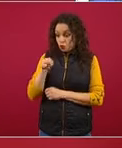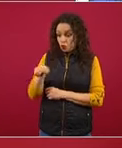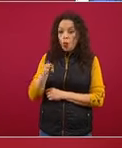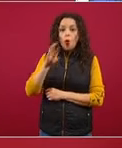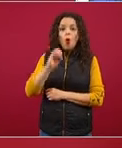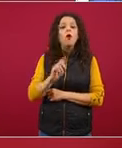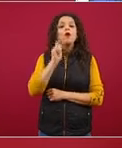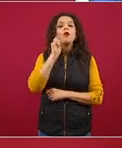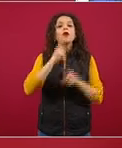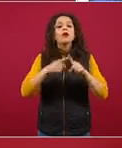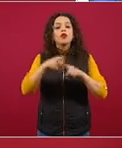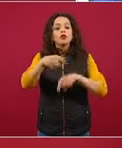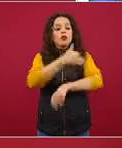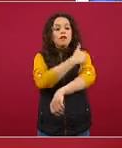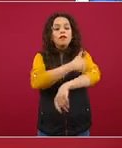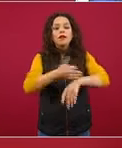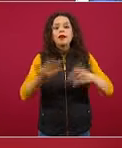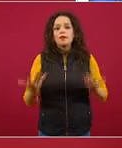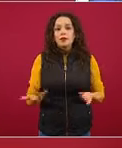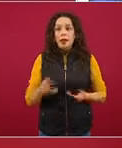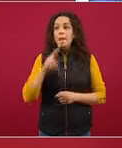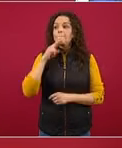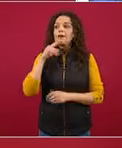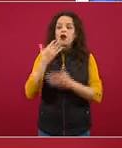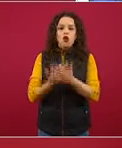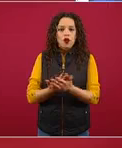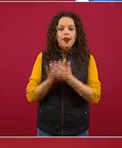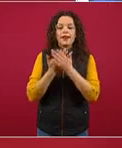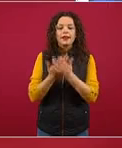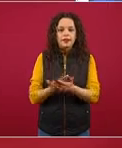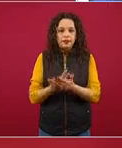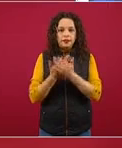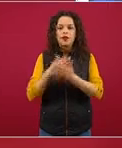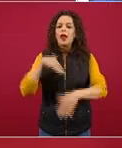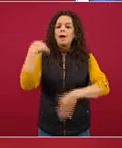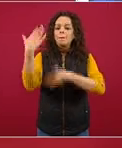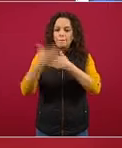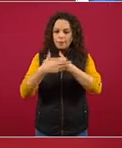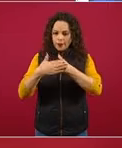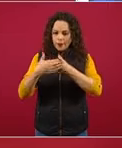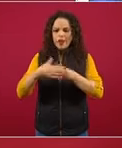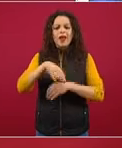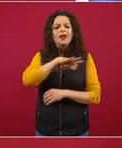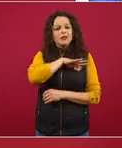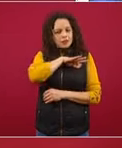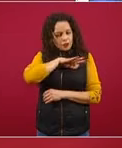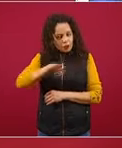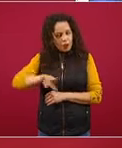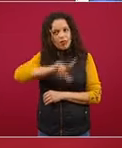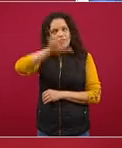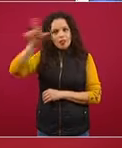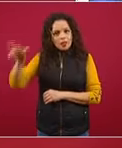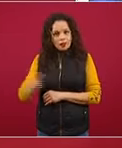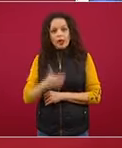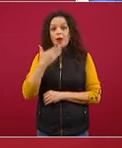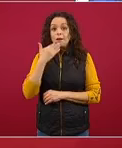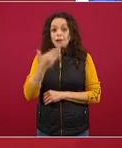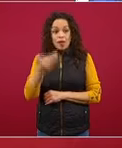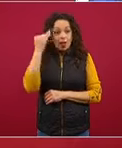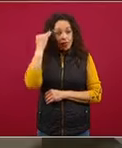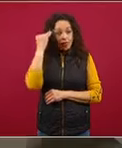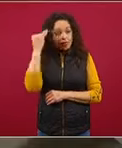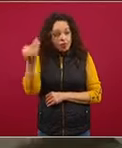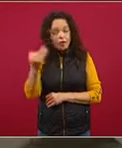Mejor esperemos, habrá mejores tiempos, habrá diferentes épocas para poder